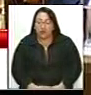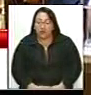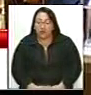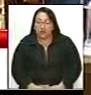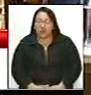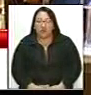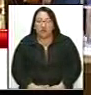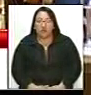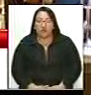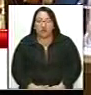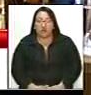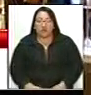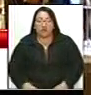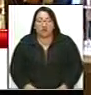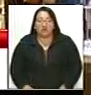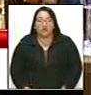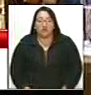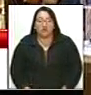Presidente,